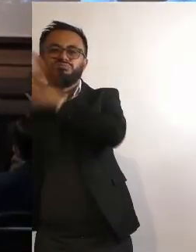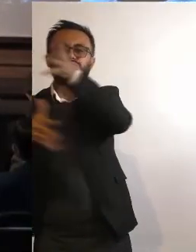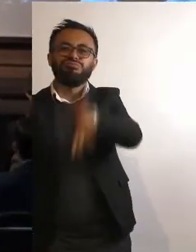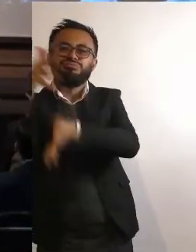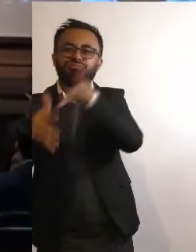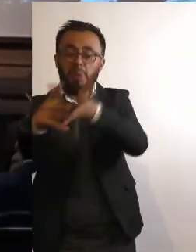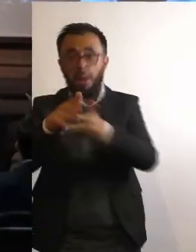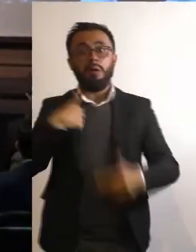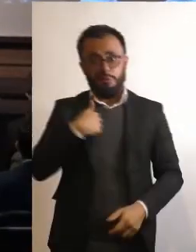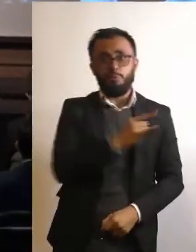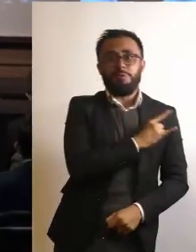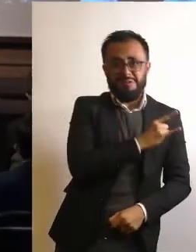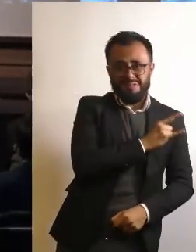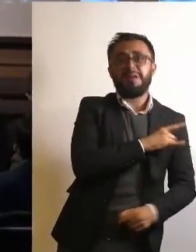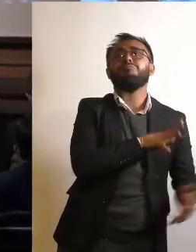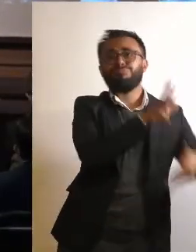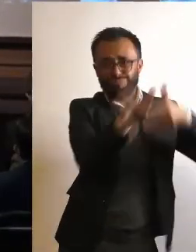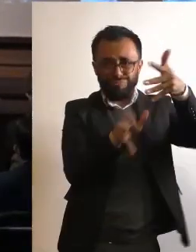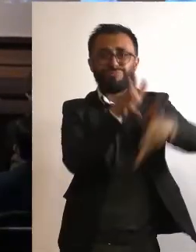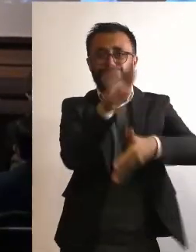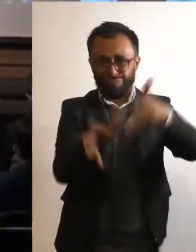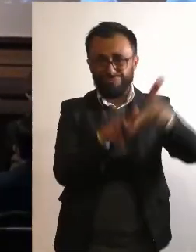¿Alguien más?